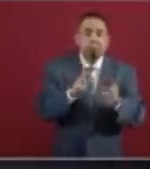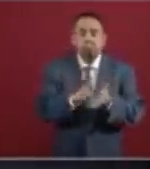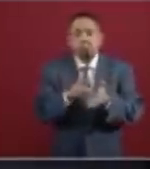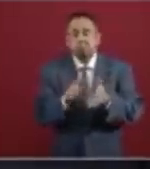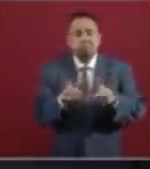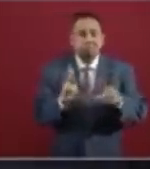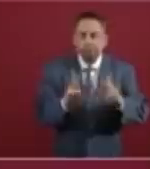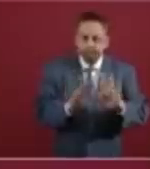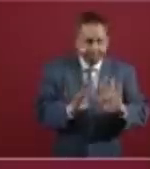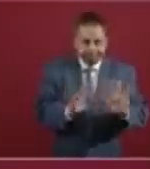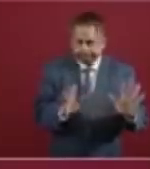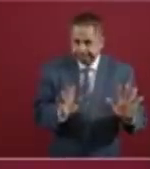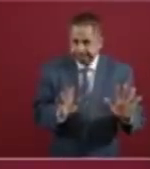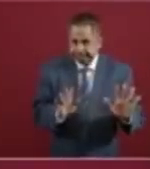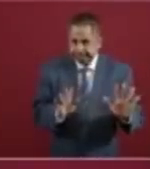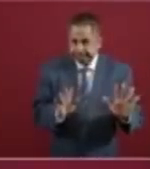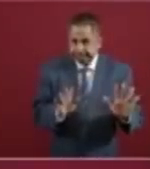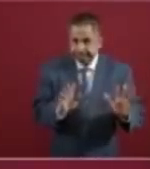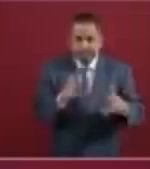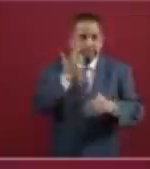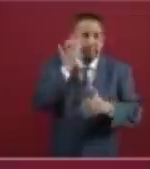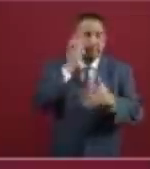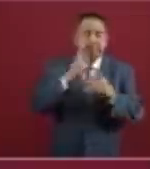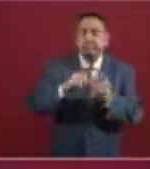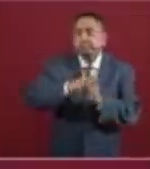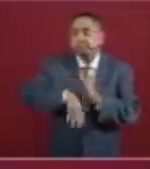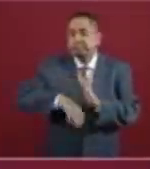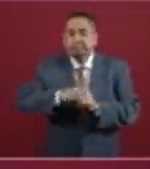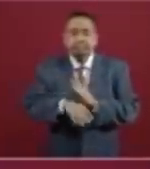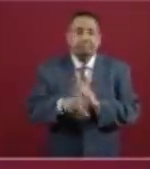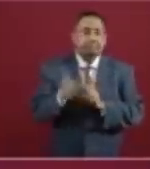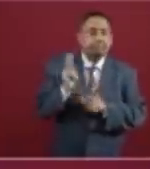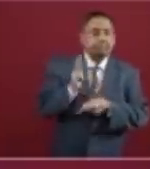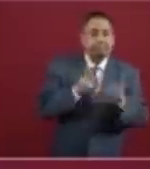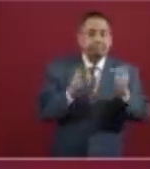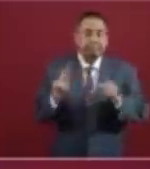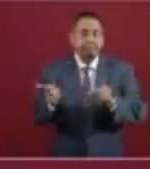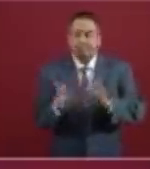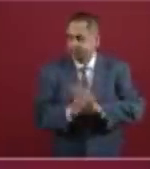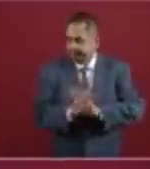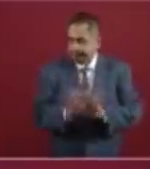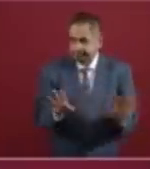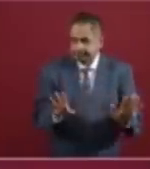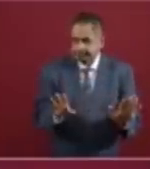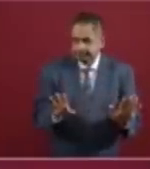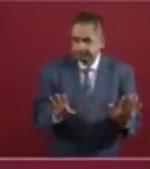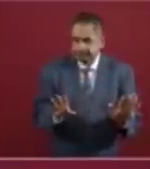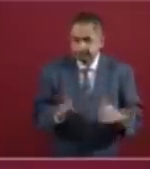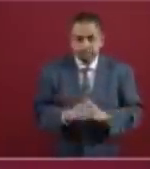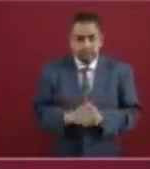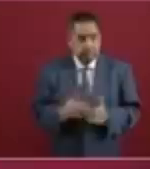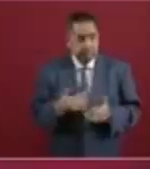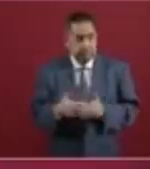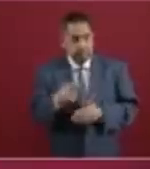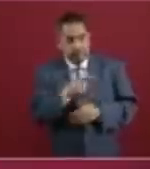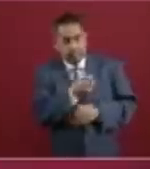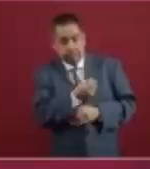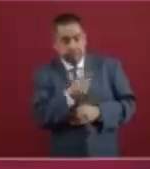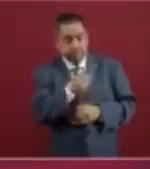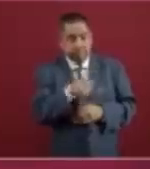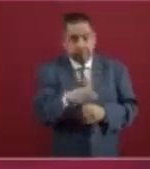que no haya excusas, porque ahora hasta los que